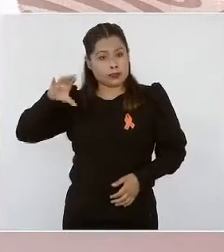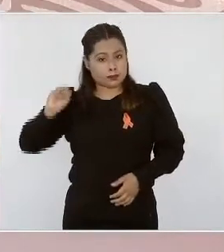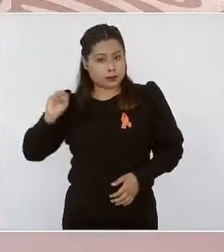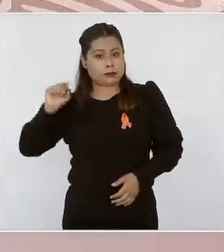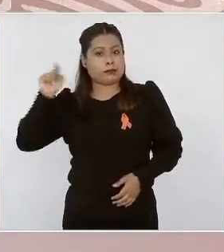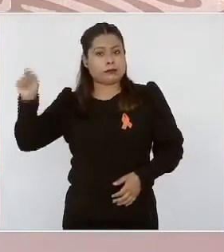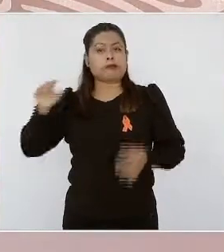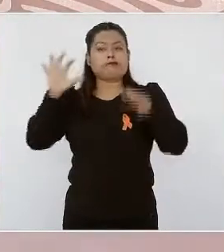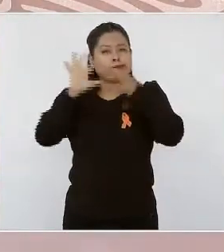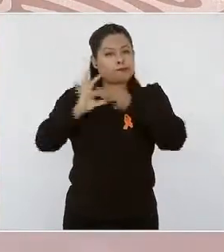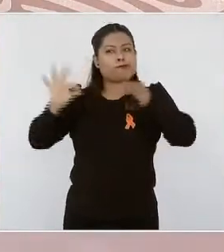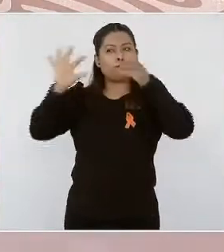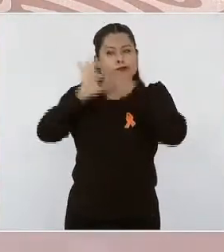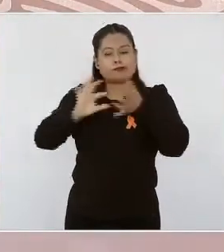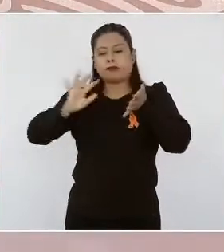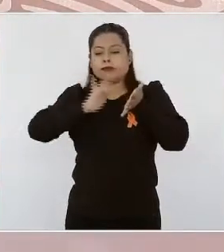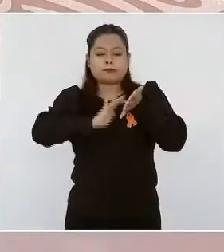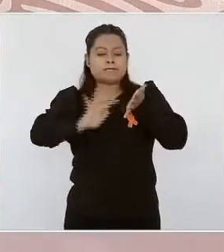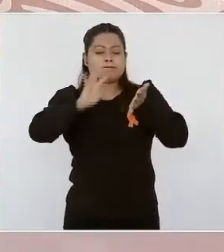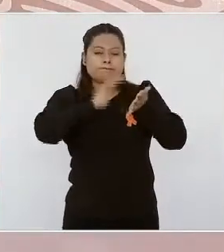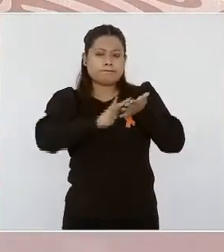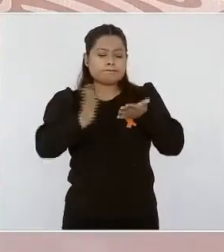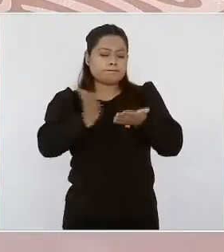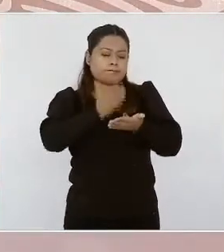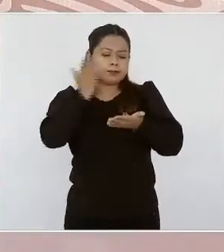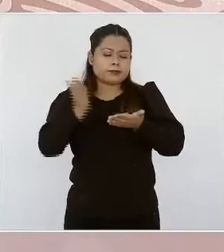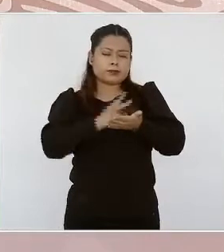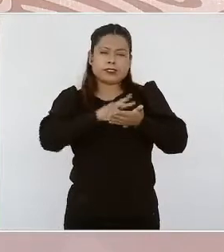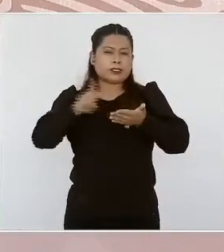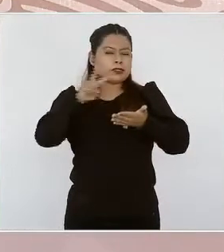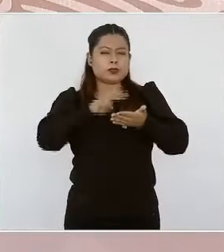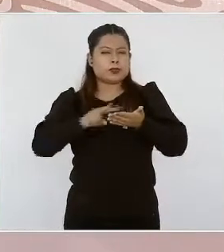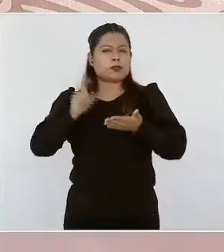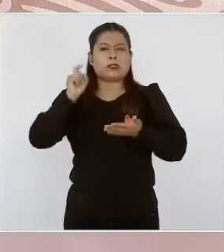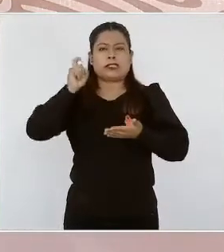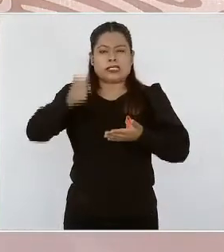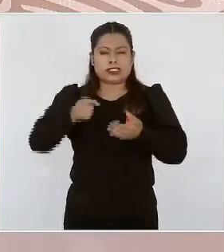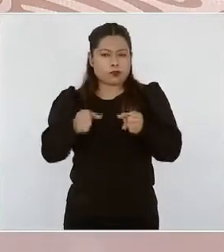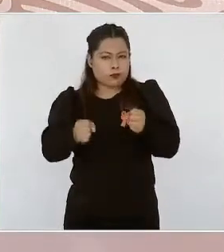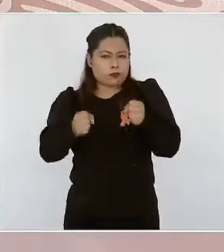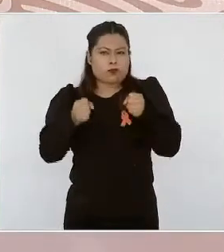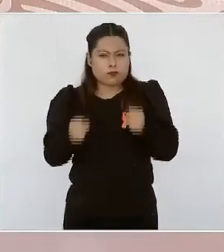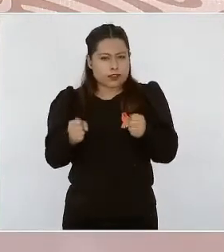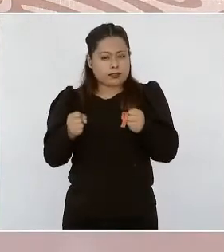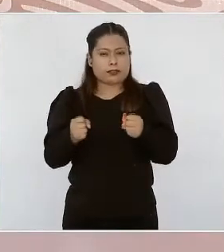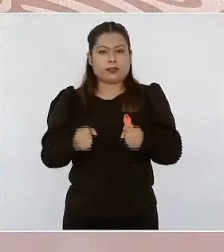Rubén Darío decía que la lectura es fuerza.